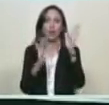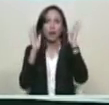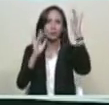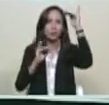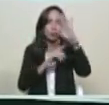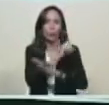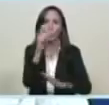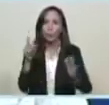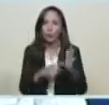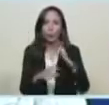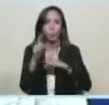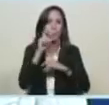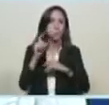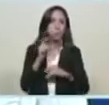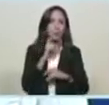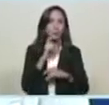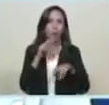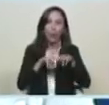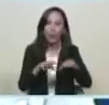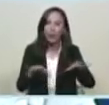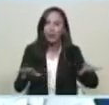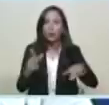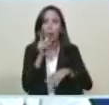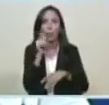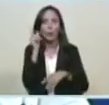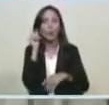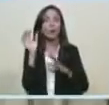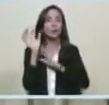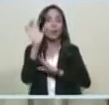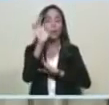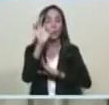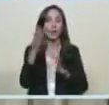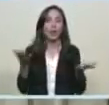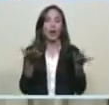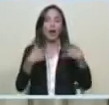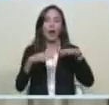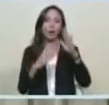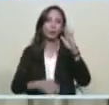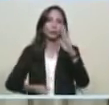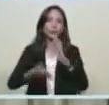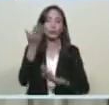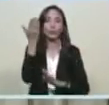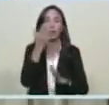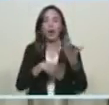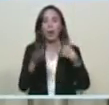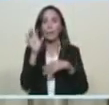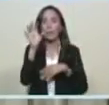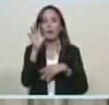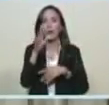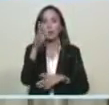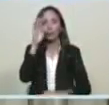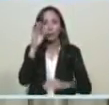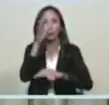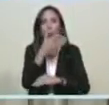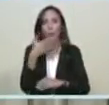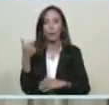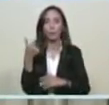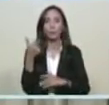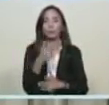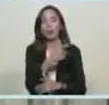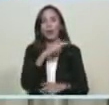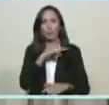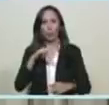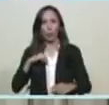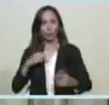atención a la mujer embarazada a los niños y niñas de la patria que van llegando para hacer crecer nuestro país nosotros